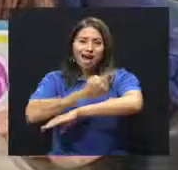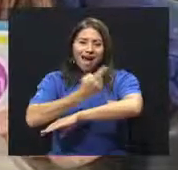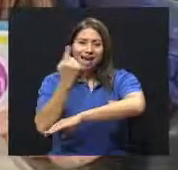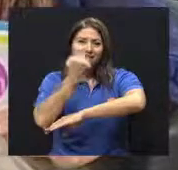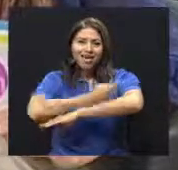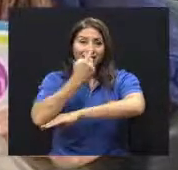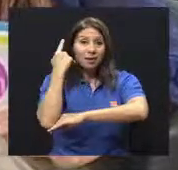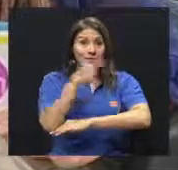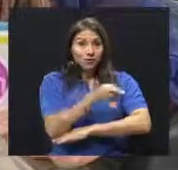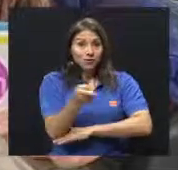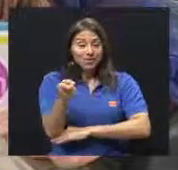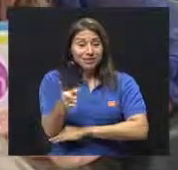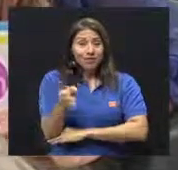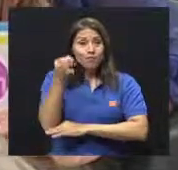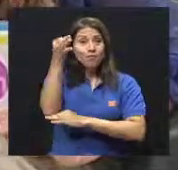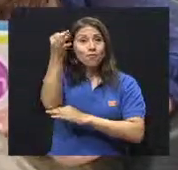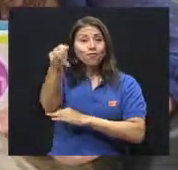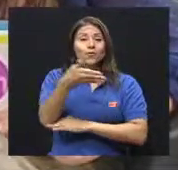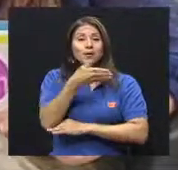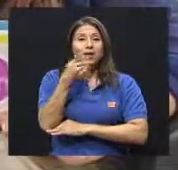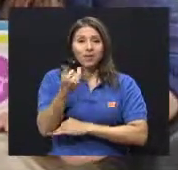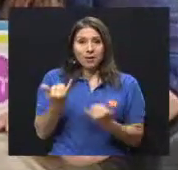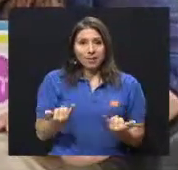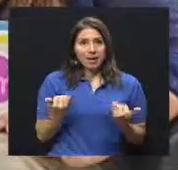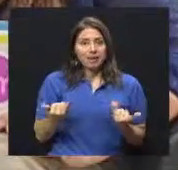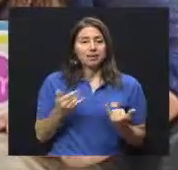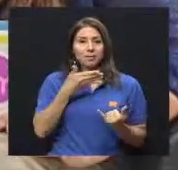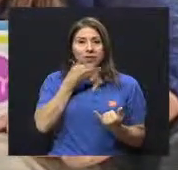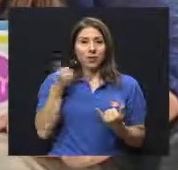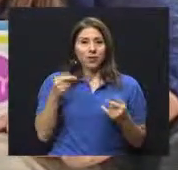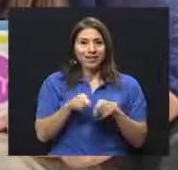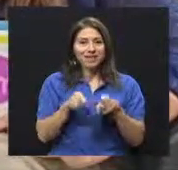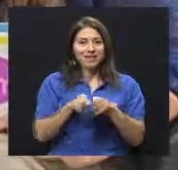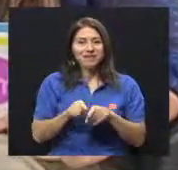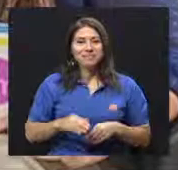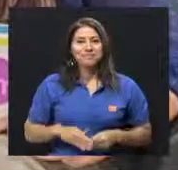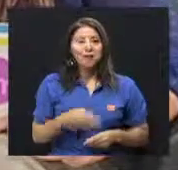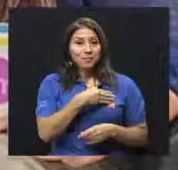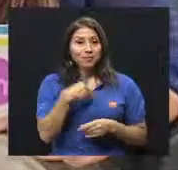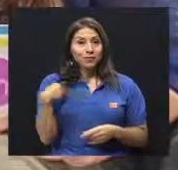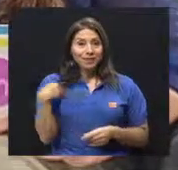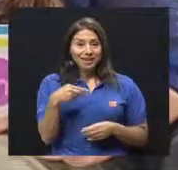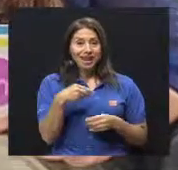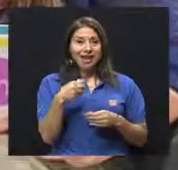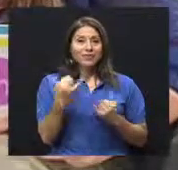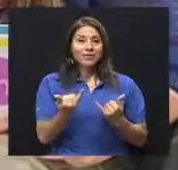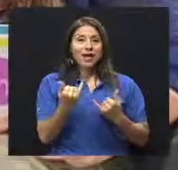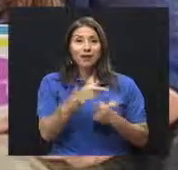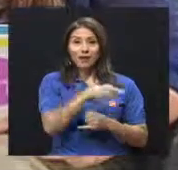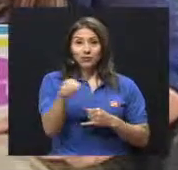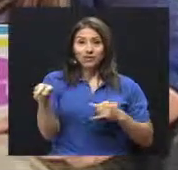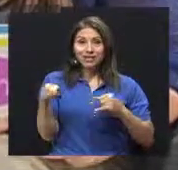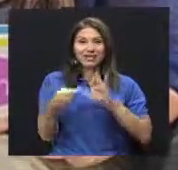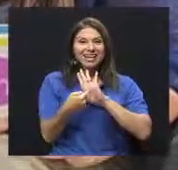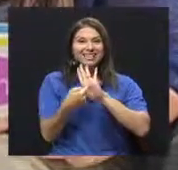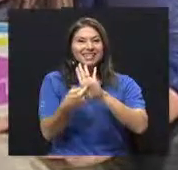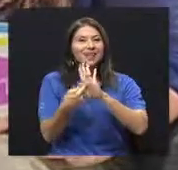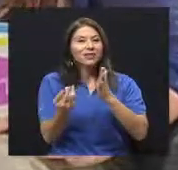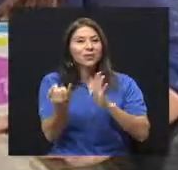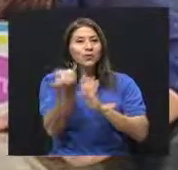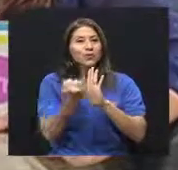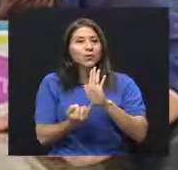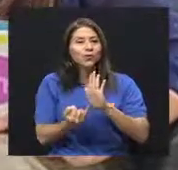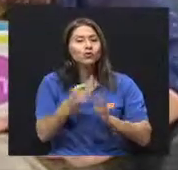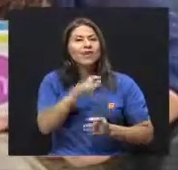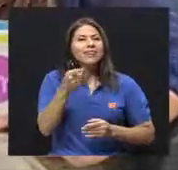cada día para que ustedes tengan un futuro mejor y un presente también mucho mejor. Me gustaría ahora que ustedes me están enseñando estos dibujitos, que me